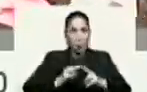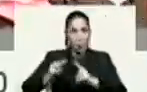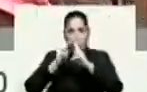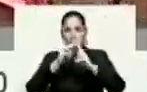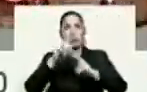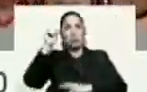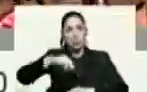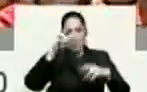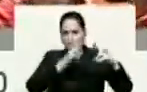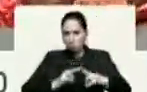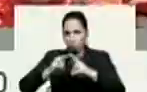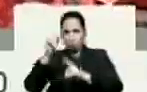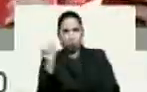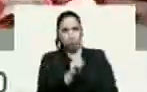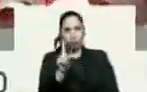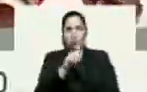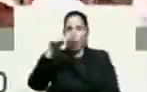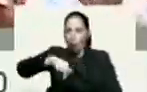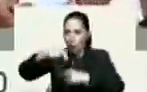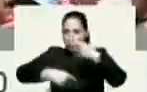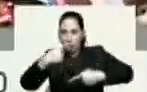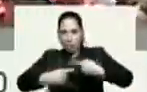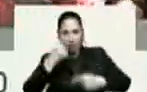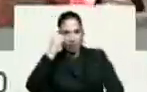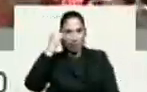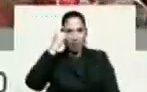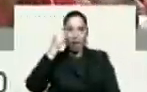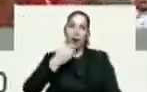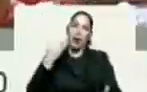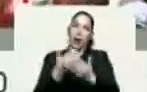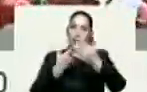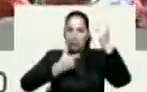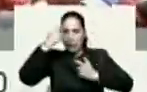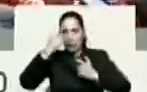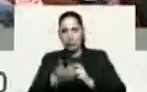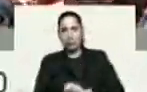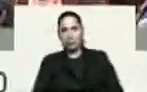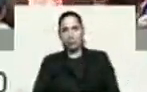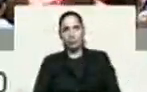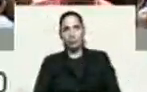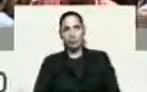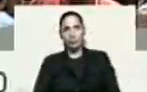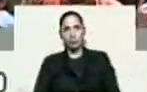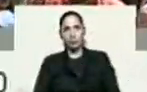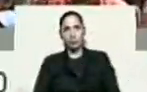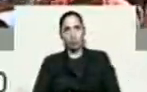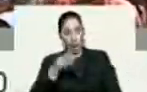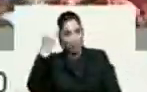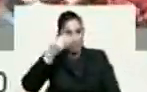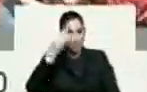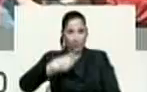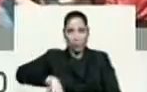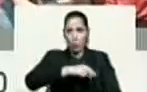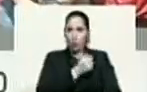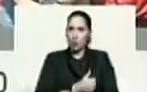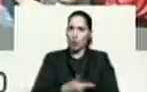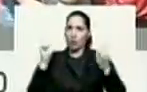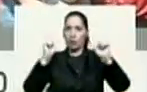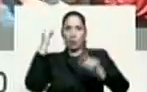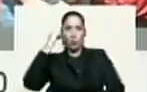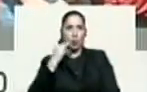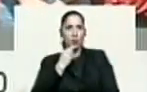desconocen que hoy día, gracias al comandante Hugo Chávez, el pensamiento de nuestro libertador Simón